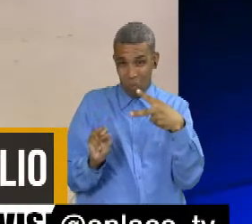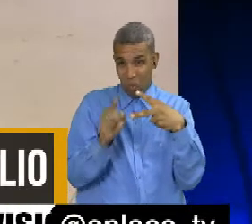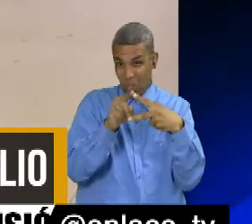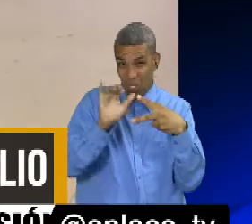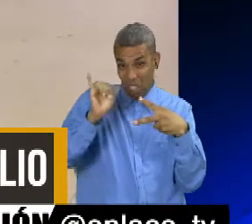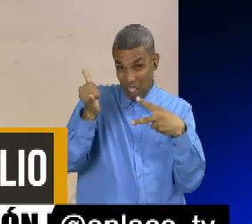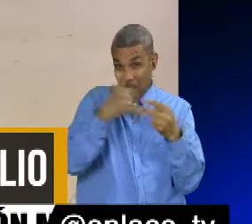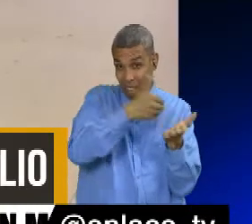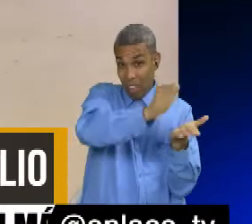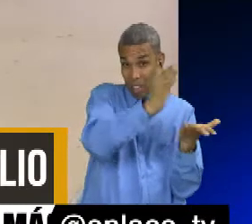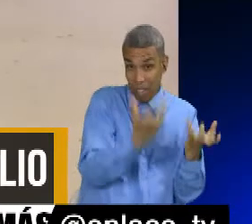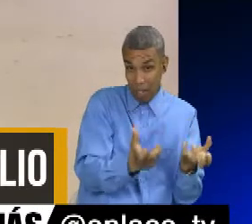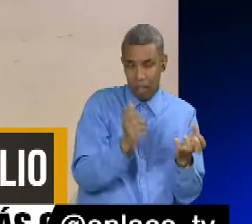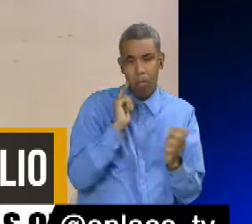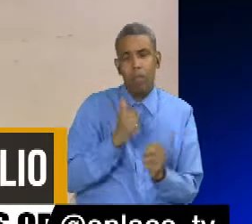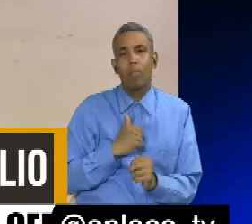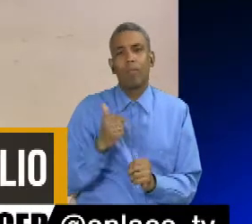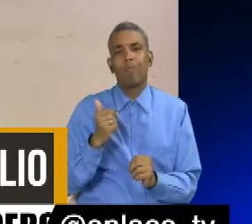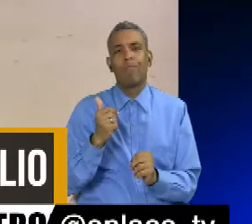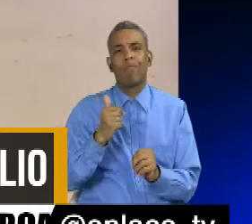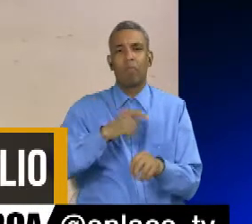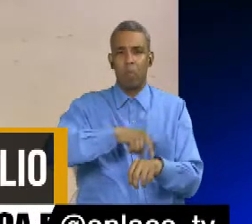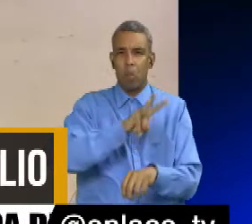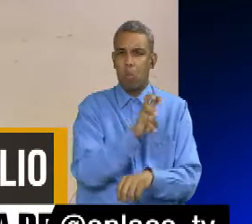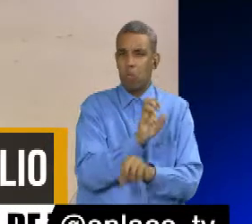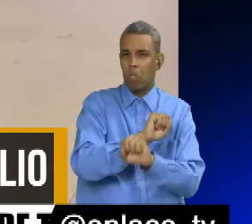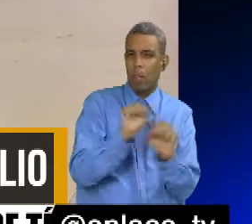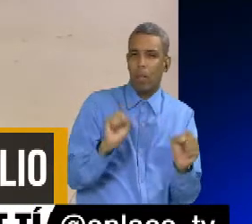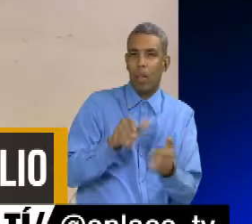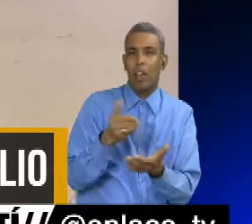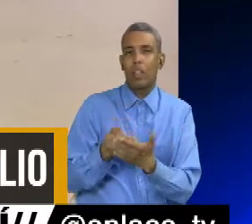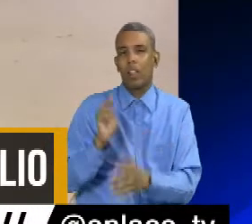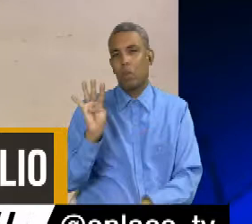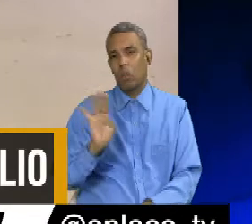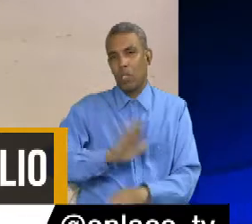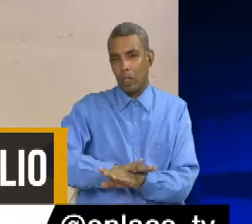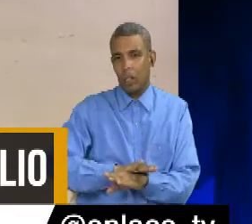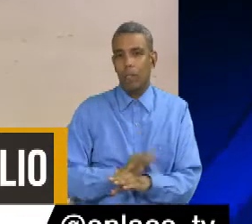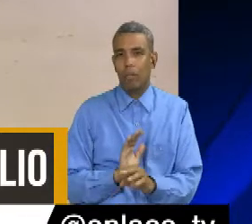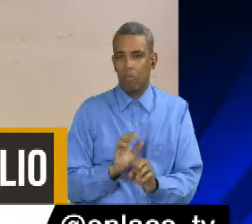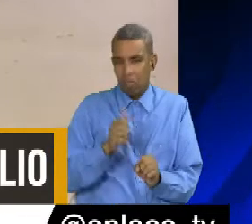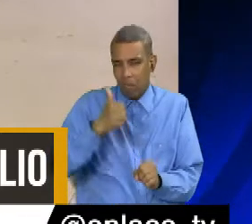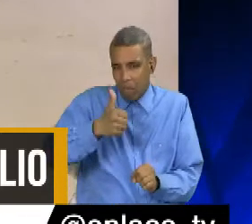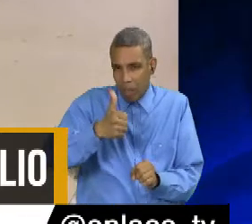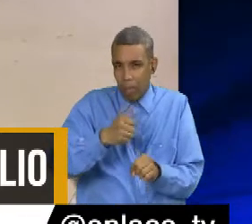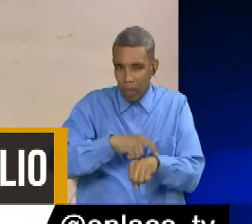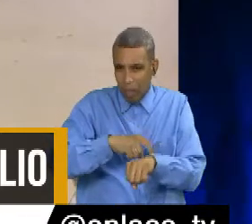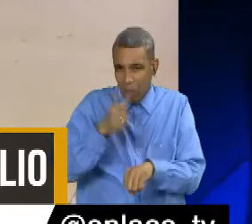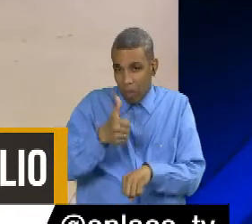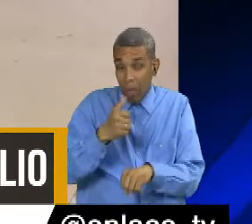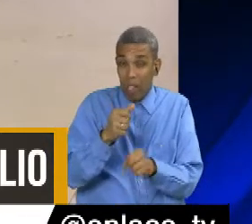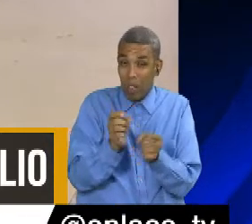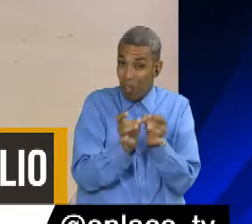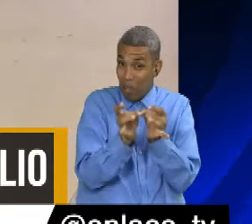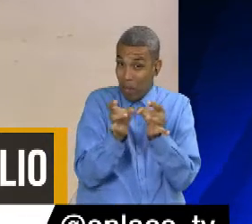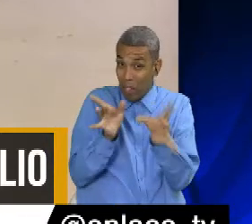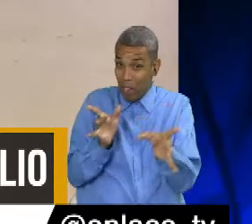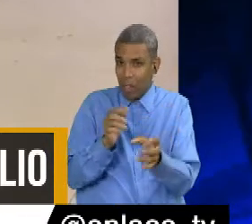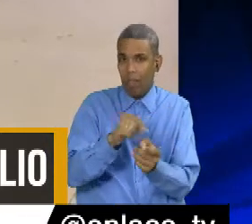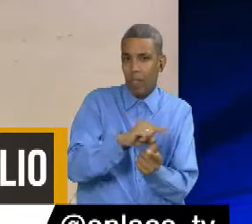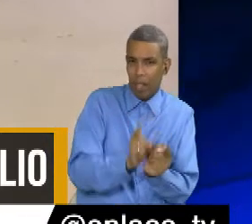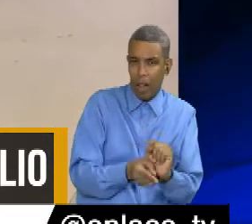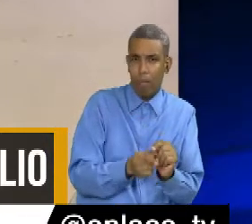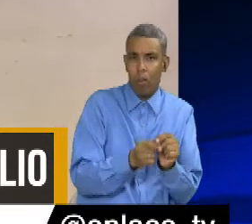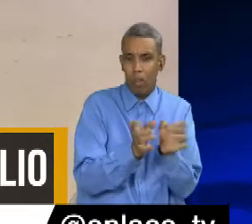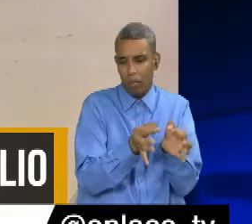a 4 de la tarde, conforme a lo que motiva este hecho administrativo. En el artículo segundo, pues solicita que se comunique